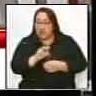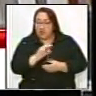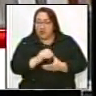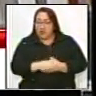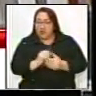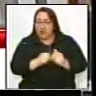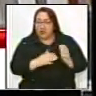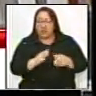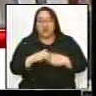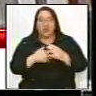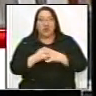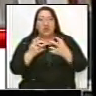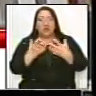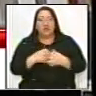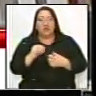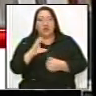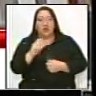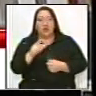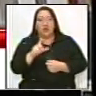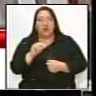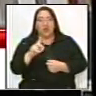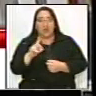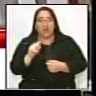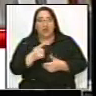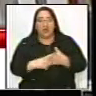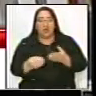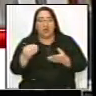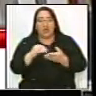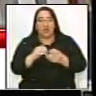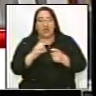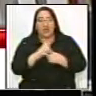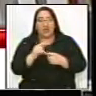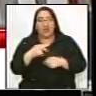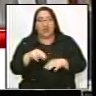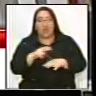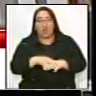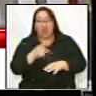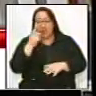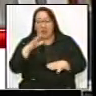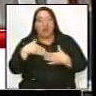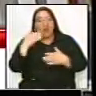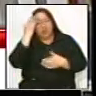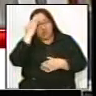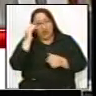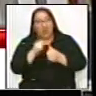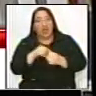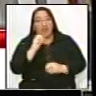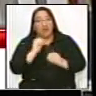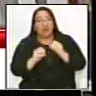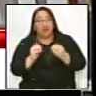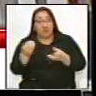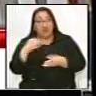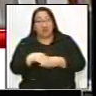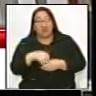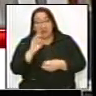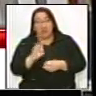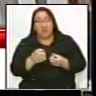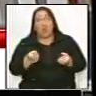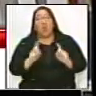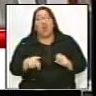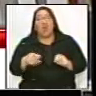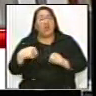del plan de la empresa Cálida que instala gas natural, para poder saber la fecha, si estaban incluidos y cuándo iban